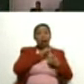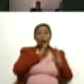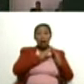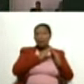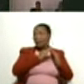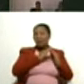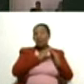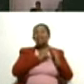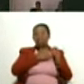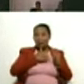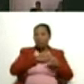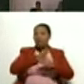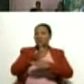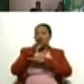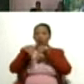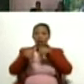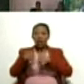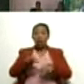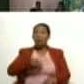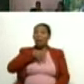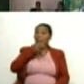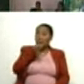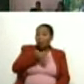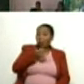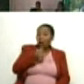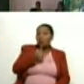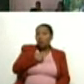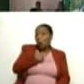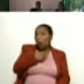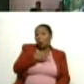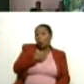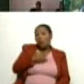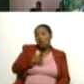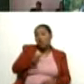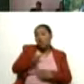quiere tener que darle explicaciones a sus hijos de que no fue a votar